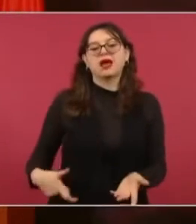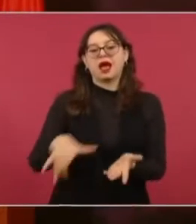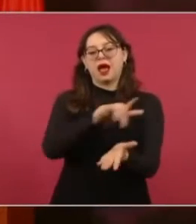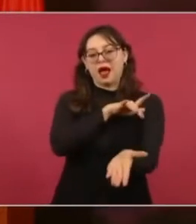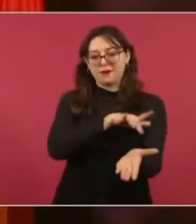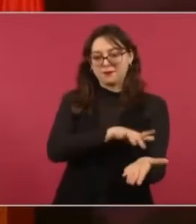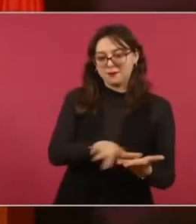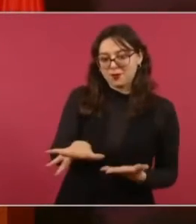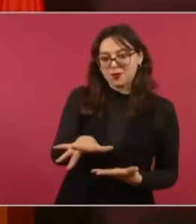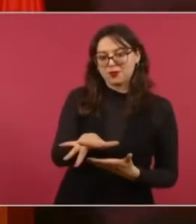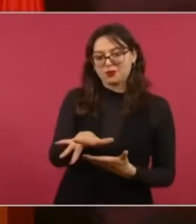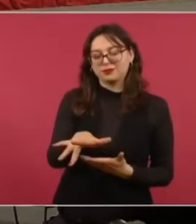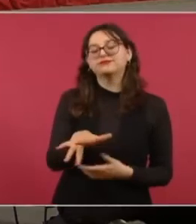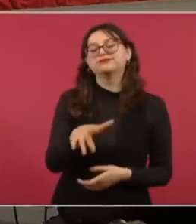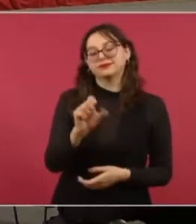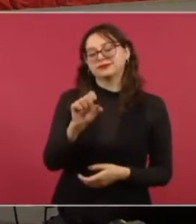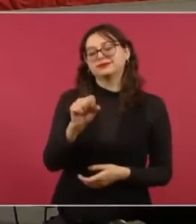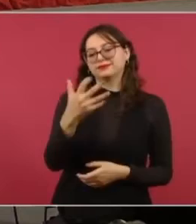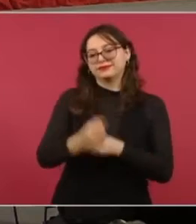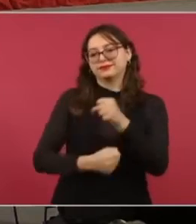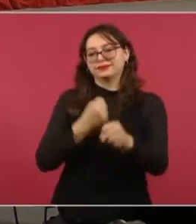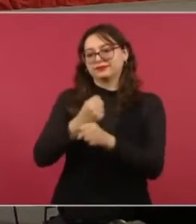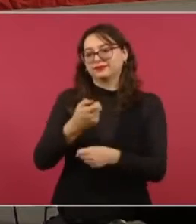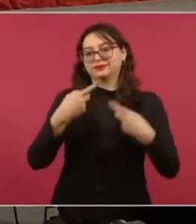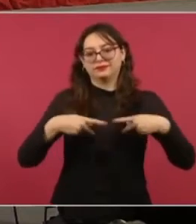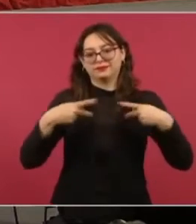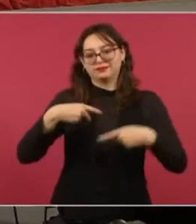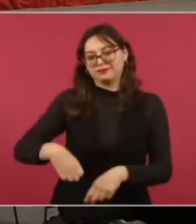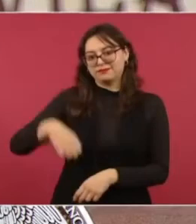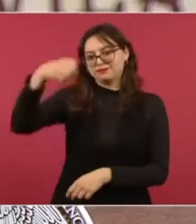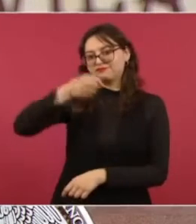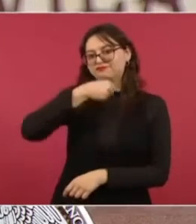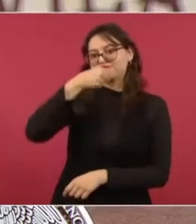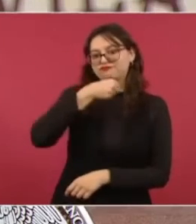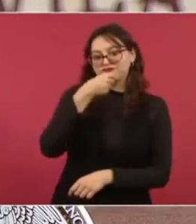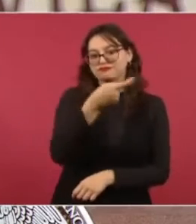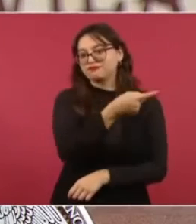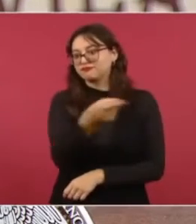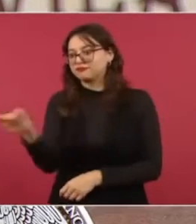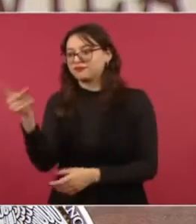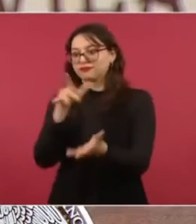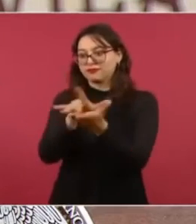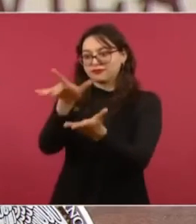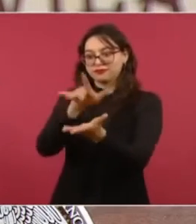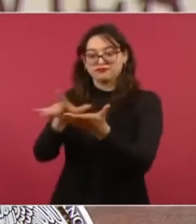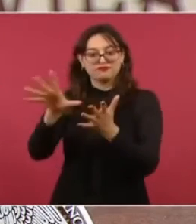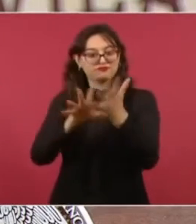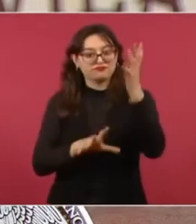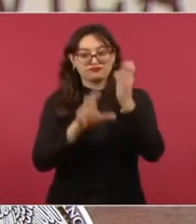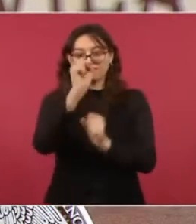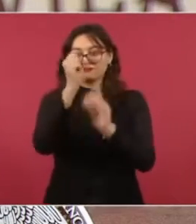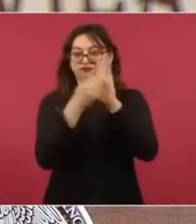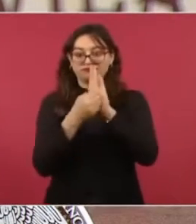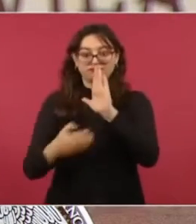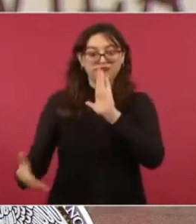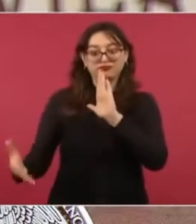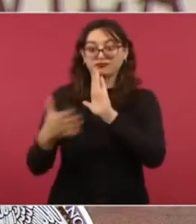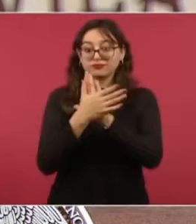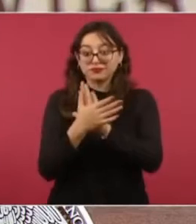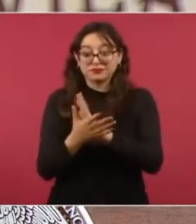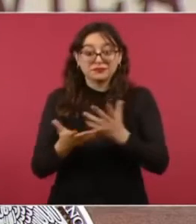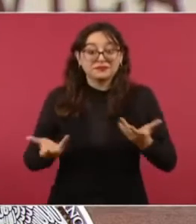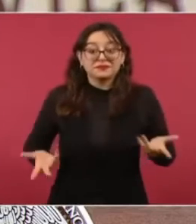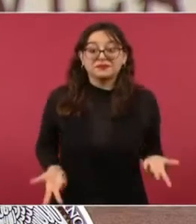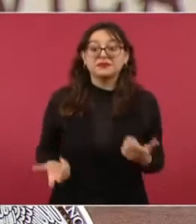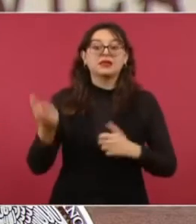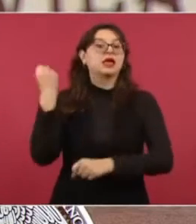65 años en el país. Esto quiere decir que nadie puede quitarla. En 2003 se publicó en el